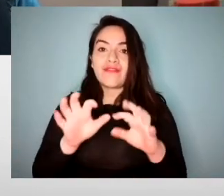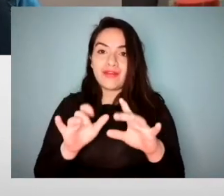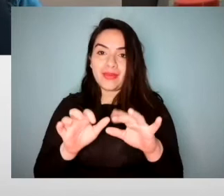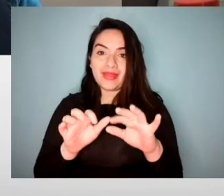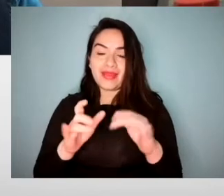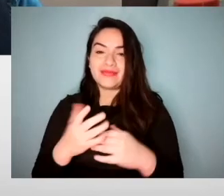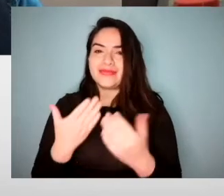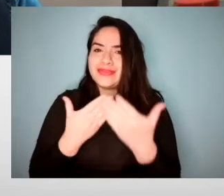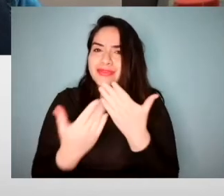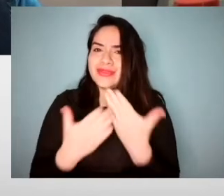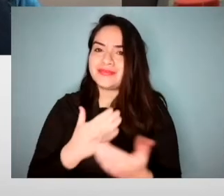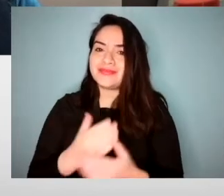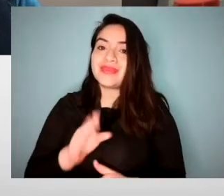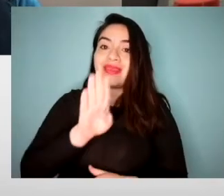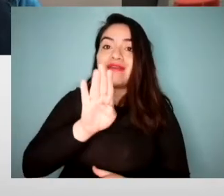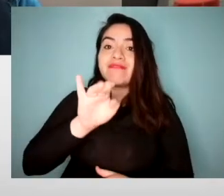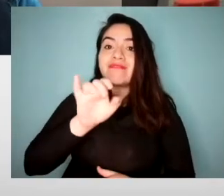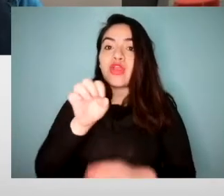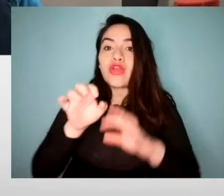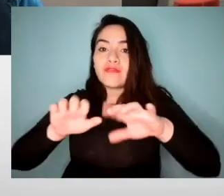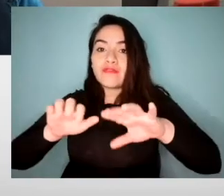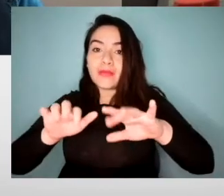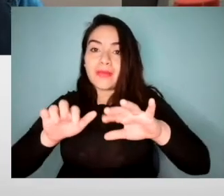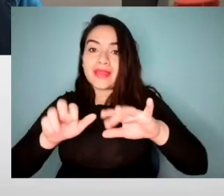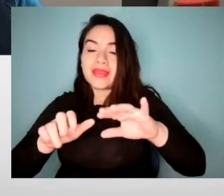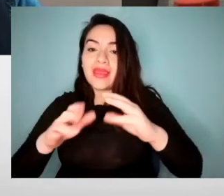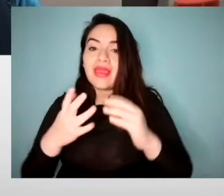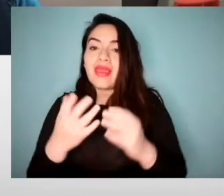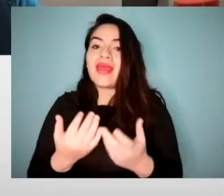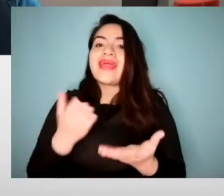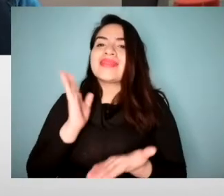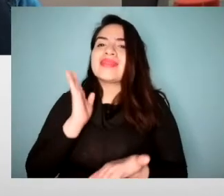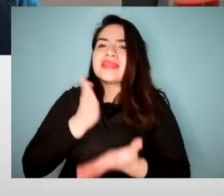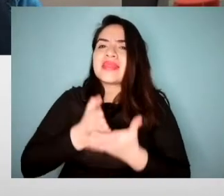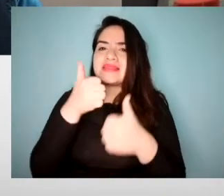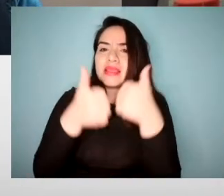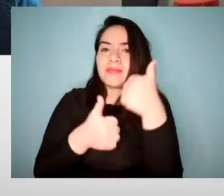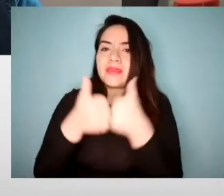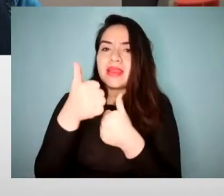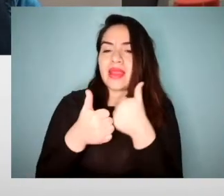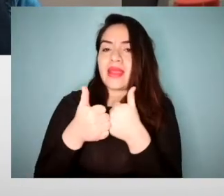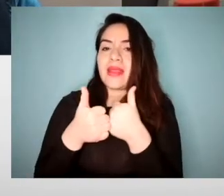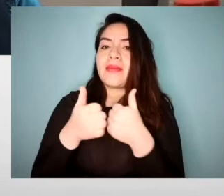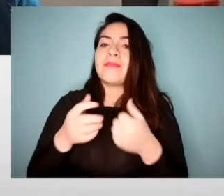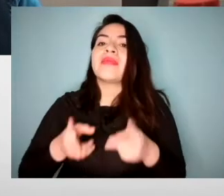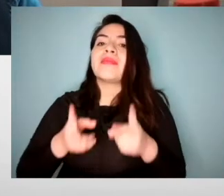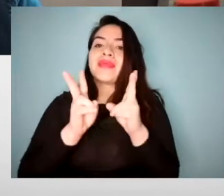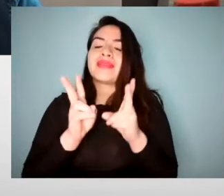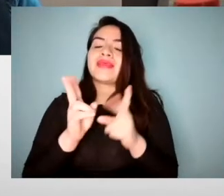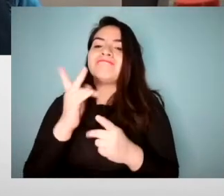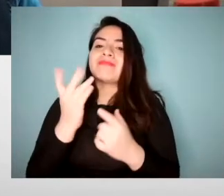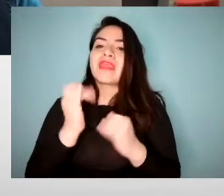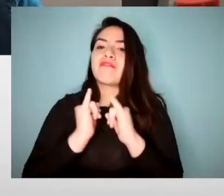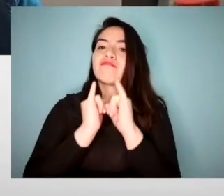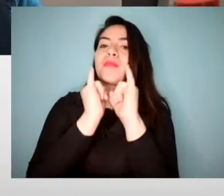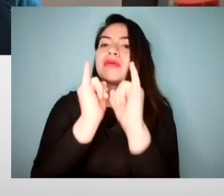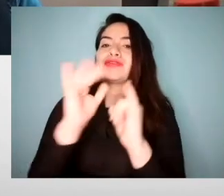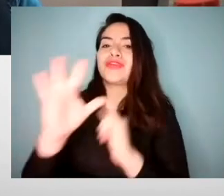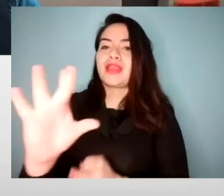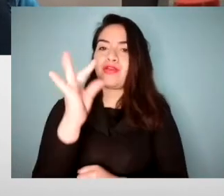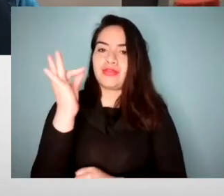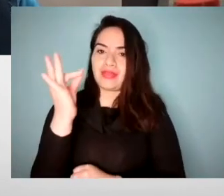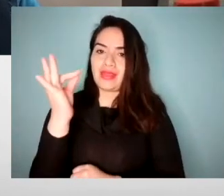la bioinformática en el fondo es una disciplina que nos permite procesar distintas informaciones biológicas utilizando